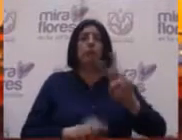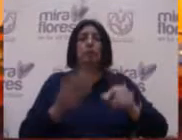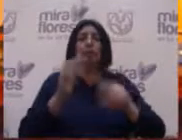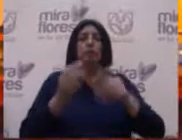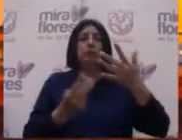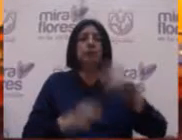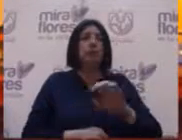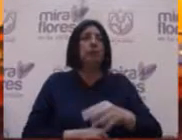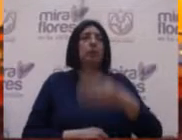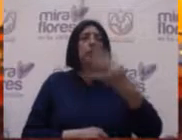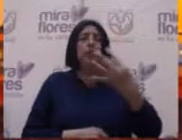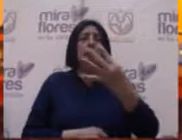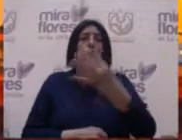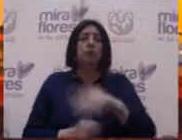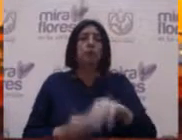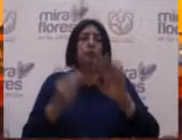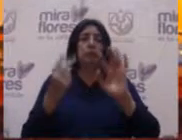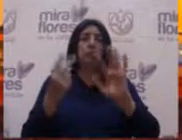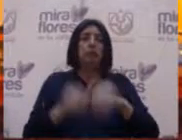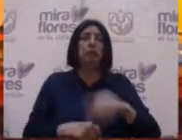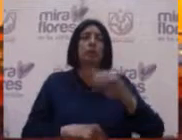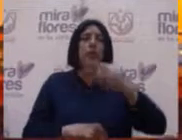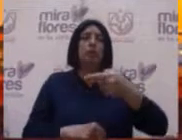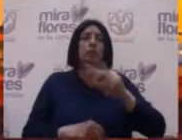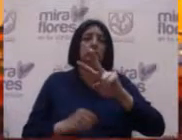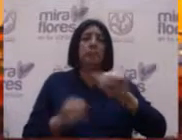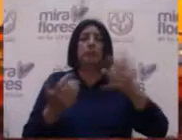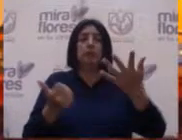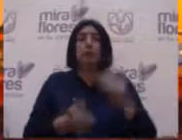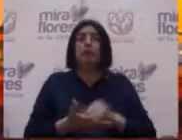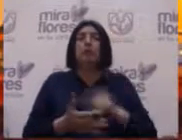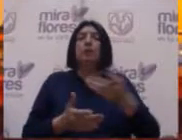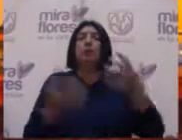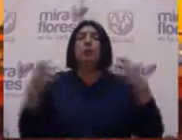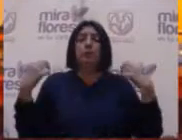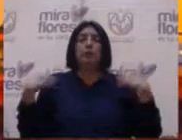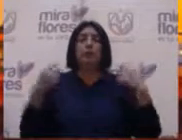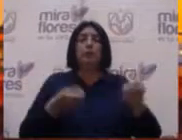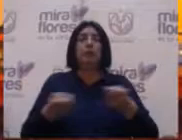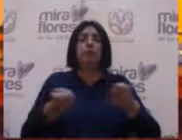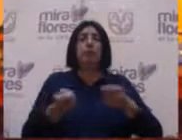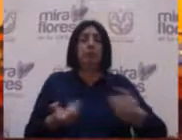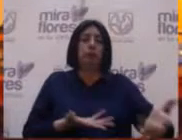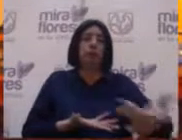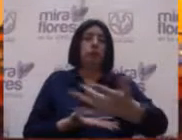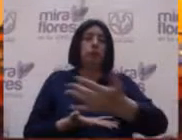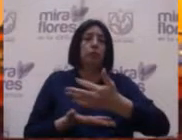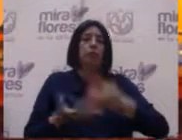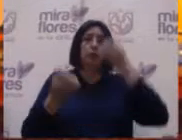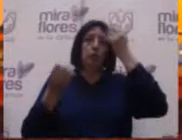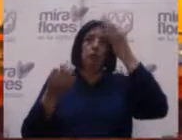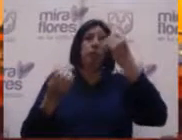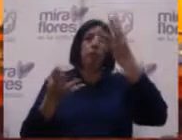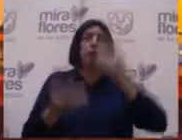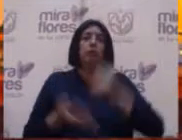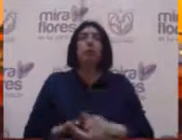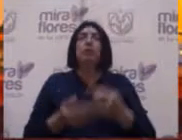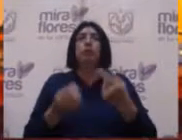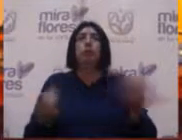416-2016 y el 447-2016, a través de los cuales la Gerencia de Administración Tributaria informa sobre los resultados de